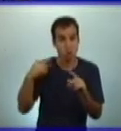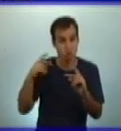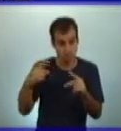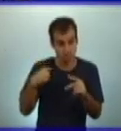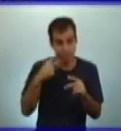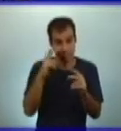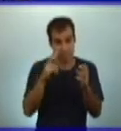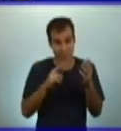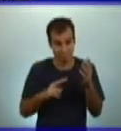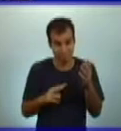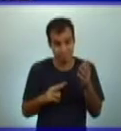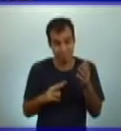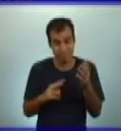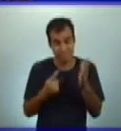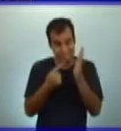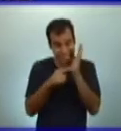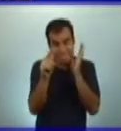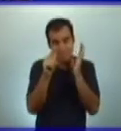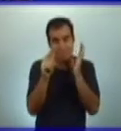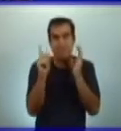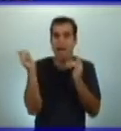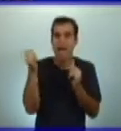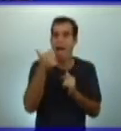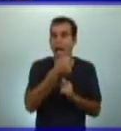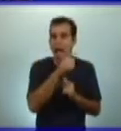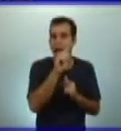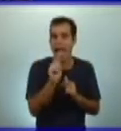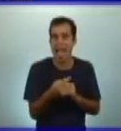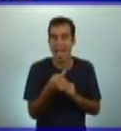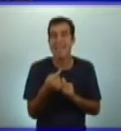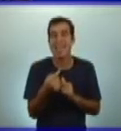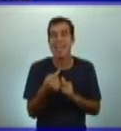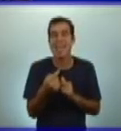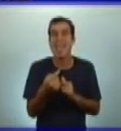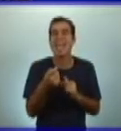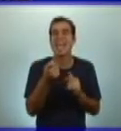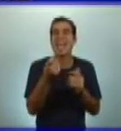que rectificar aquí en el inciso A. Escribe